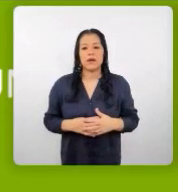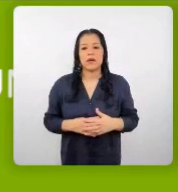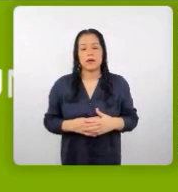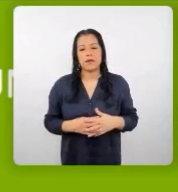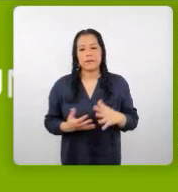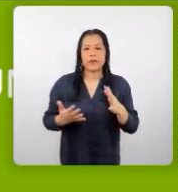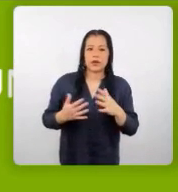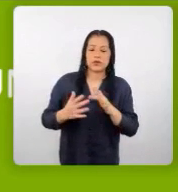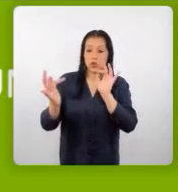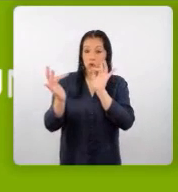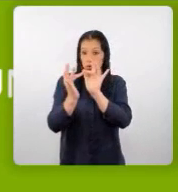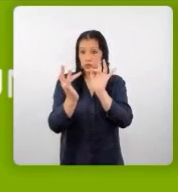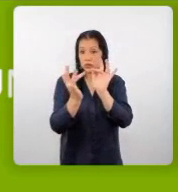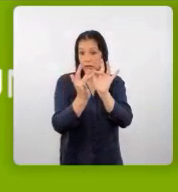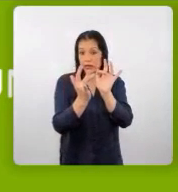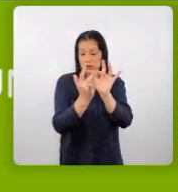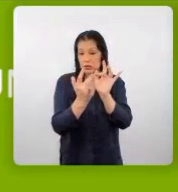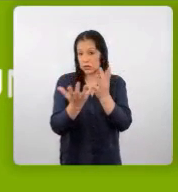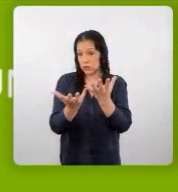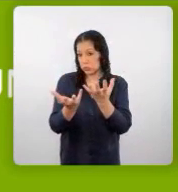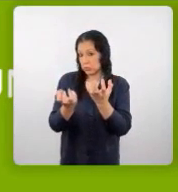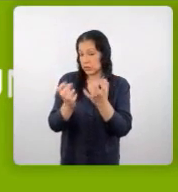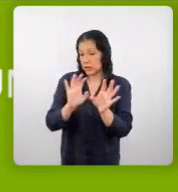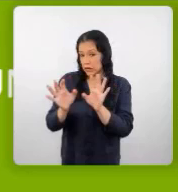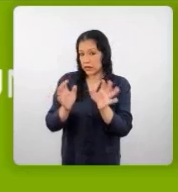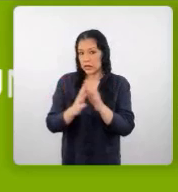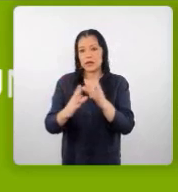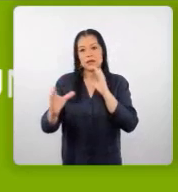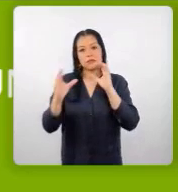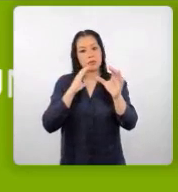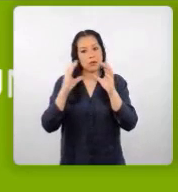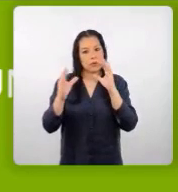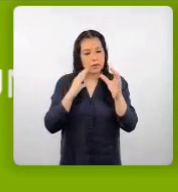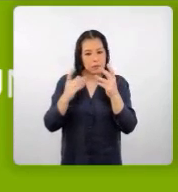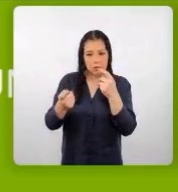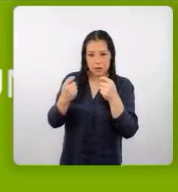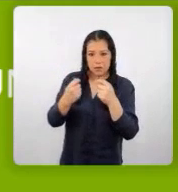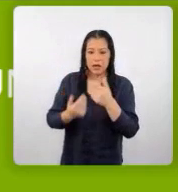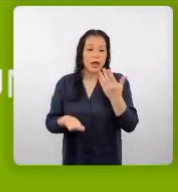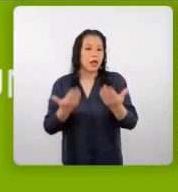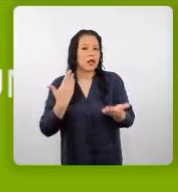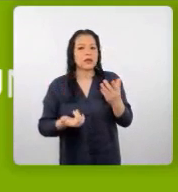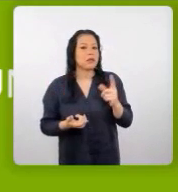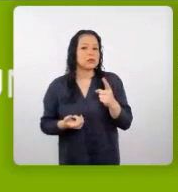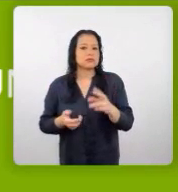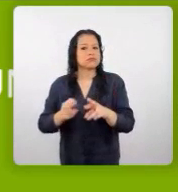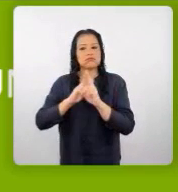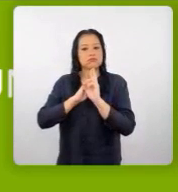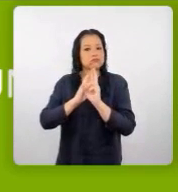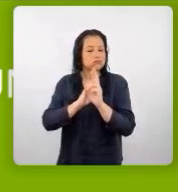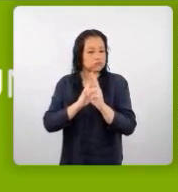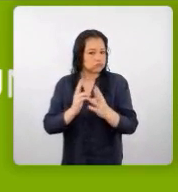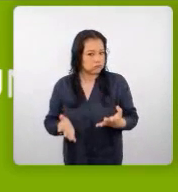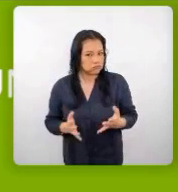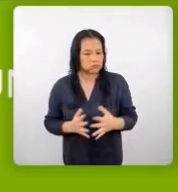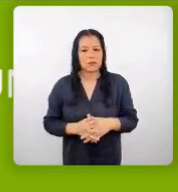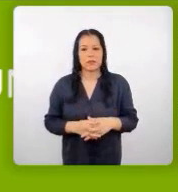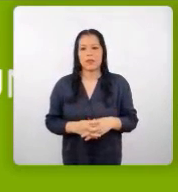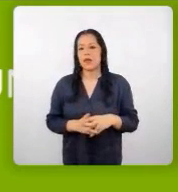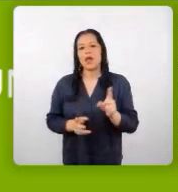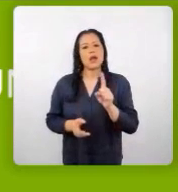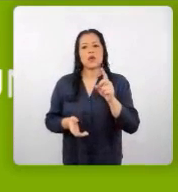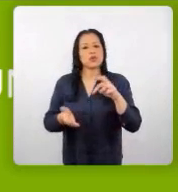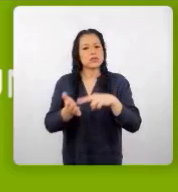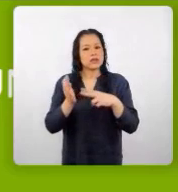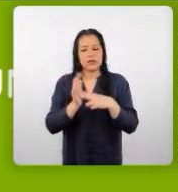de los contactos que se quieran generar comunicativamente, probablemente no vayan a ser respondidos. No es porque no